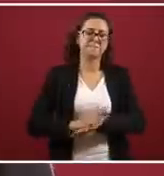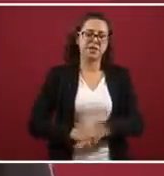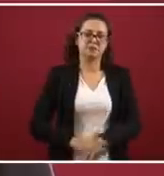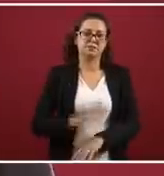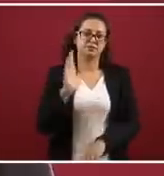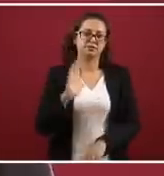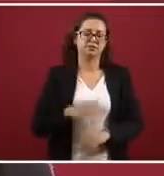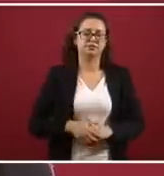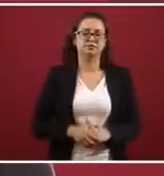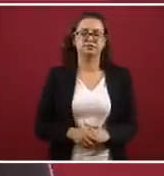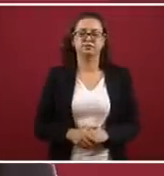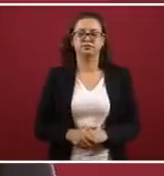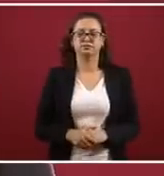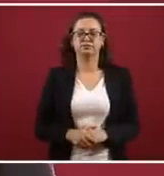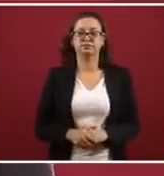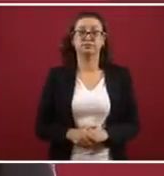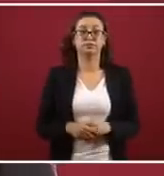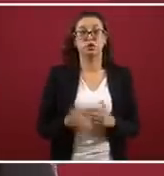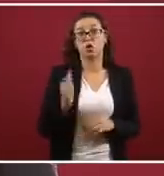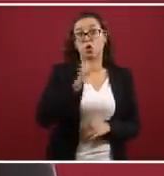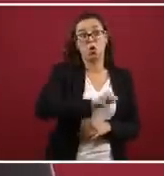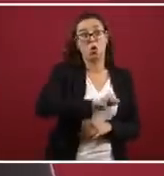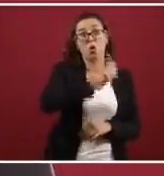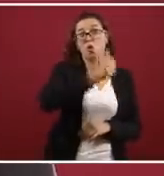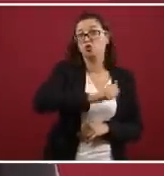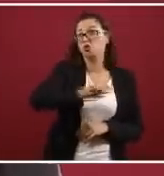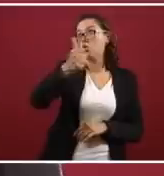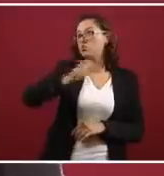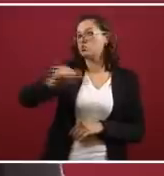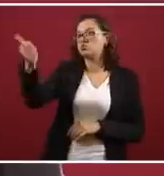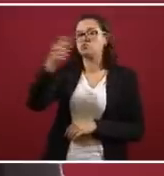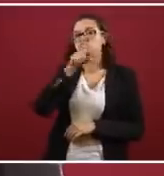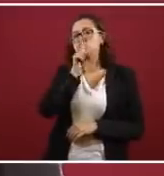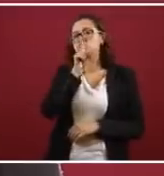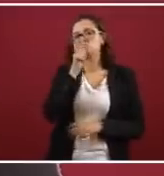minero. Eso no sucede en otras